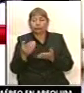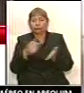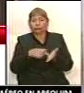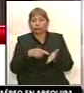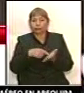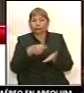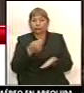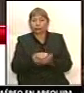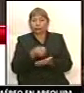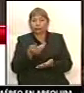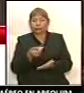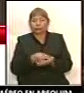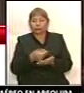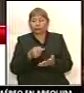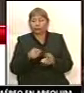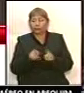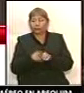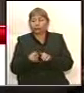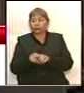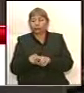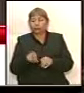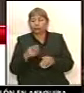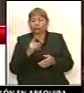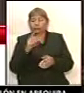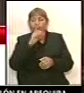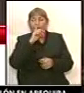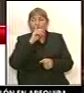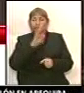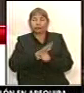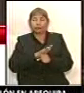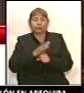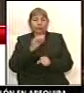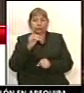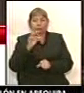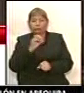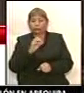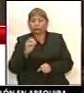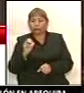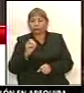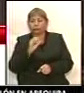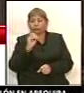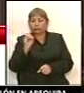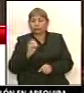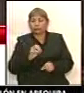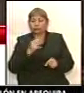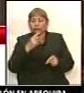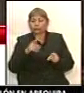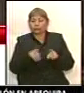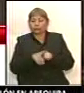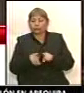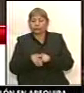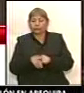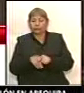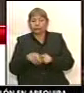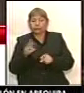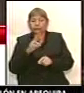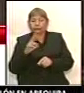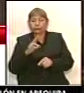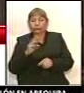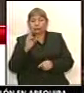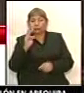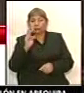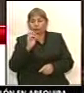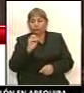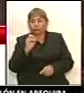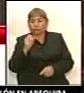compra de deuda. La misma que no se ha cumplido al 100%, presidenta. Asimismo, mediante la resolución ministerial